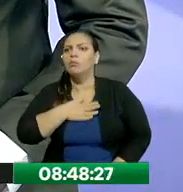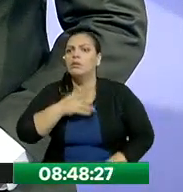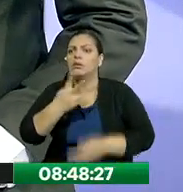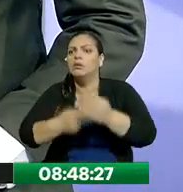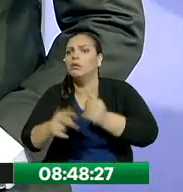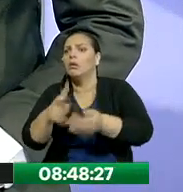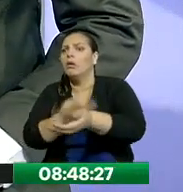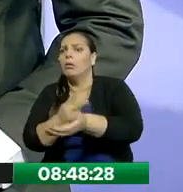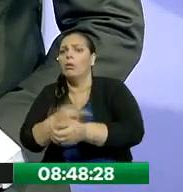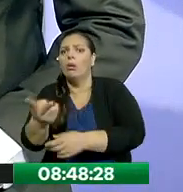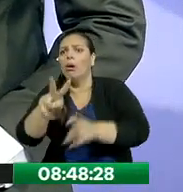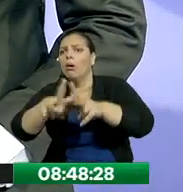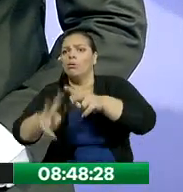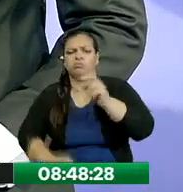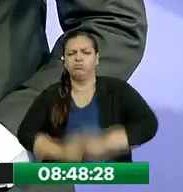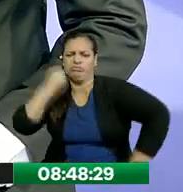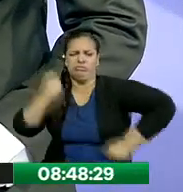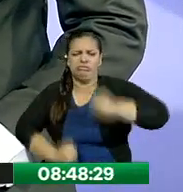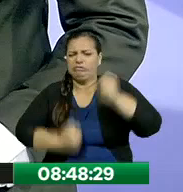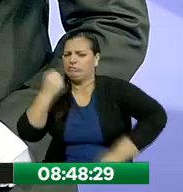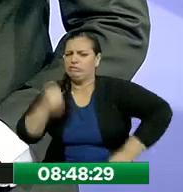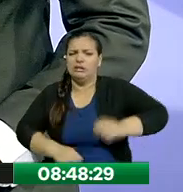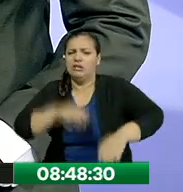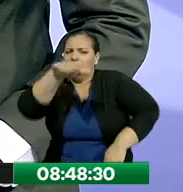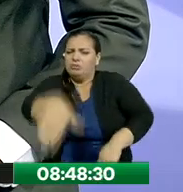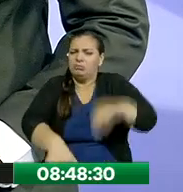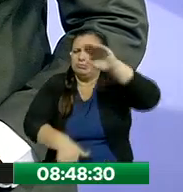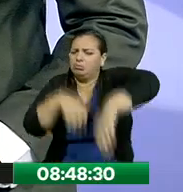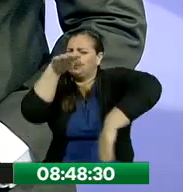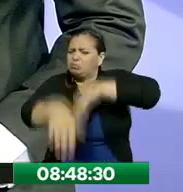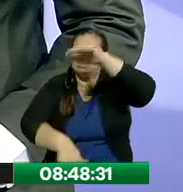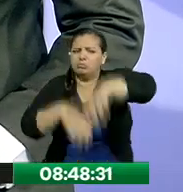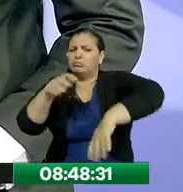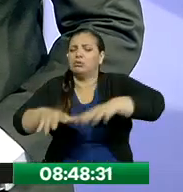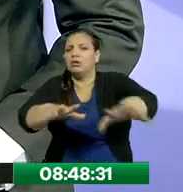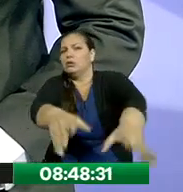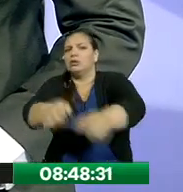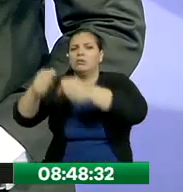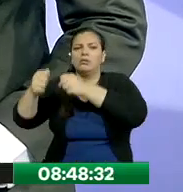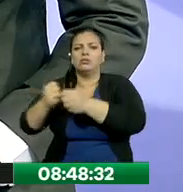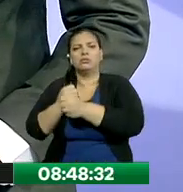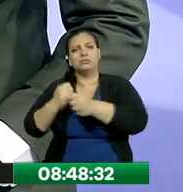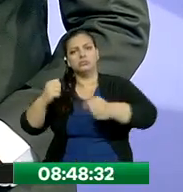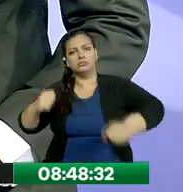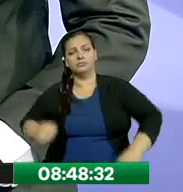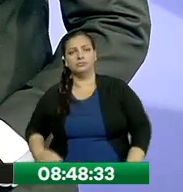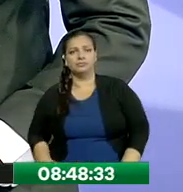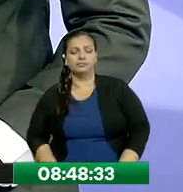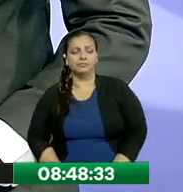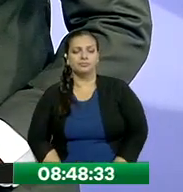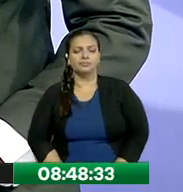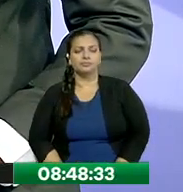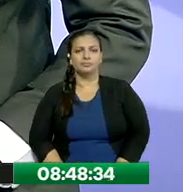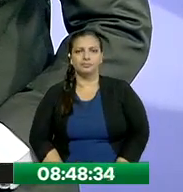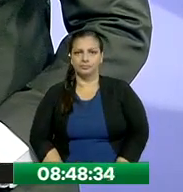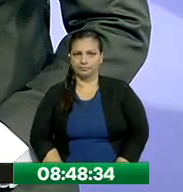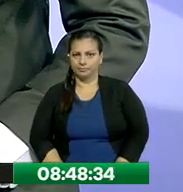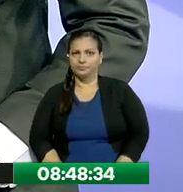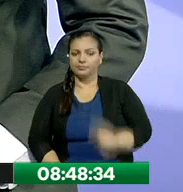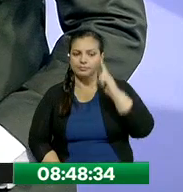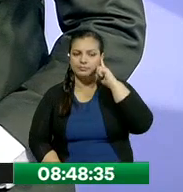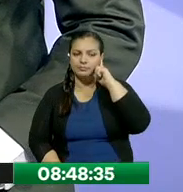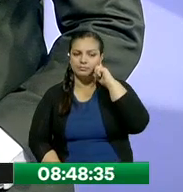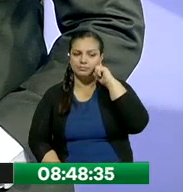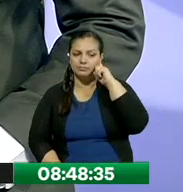sobrino. Muy bien, cambiando totalmente de tema, les vamos a indicar que una nueva audiencia se llevó a cabo en el caso de los jóvenes que habrían